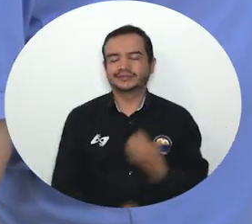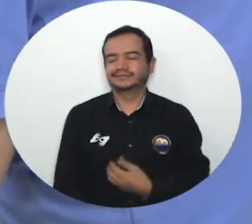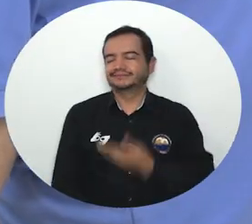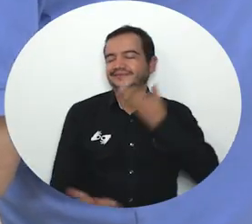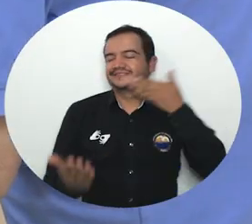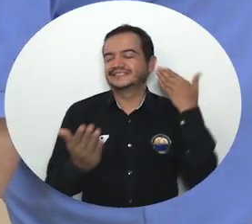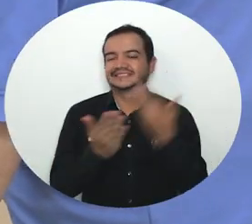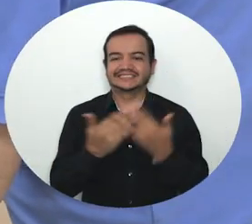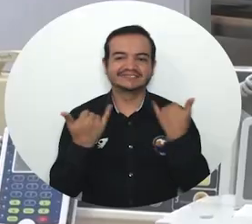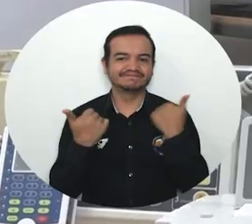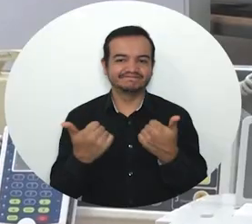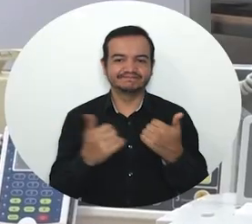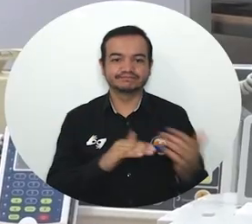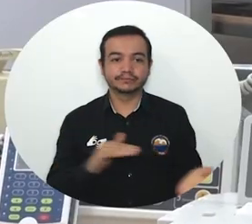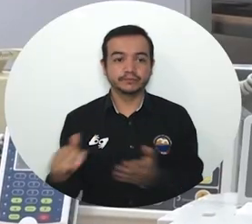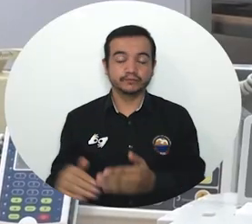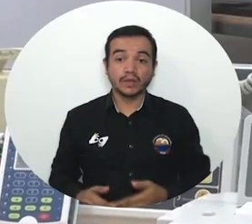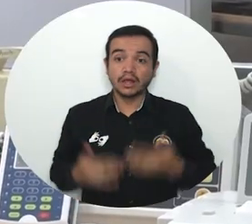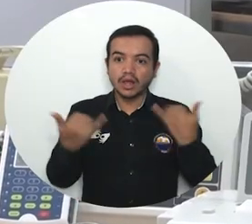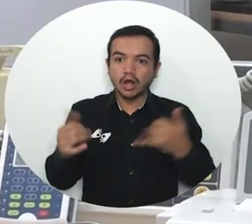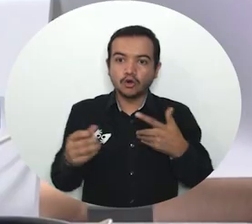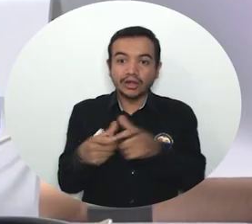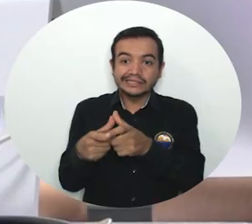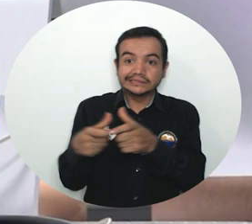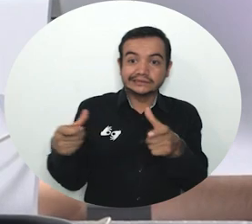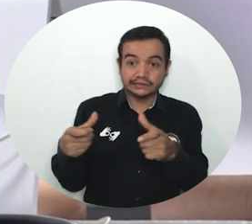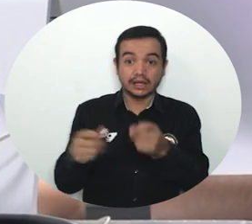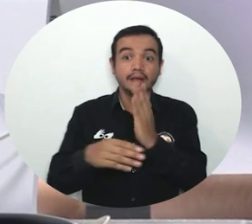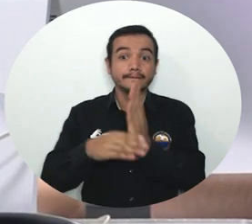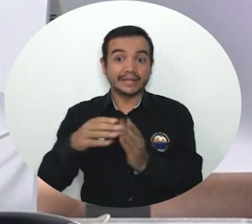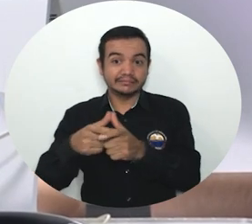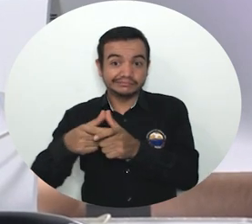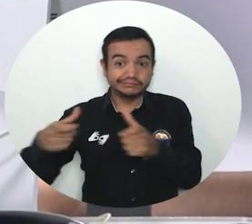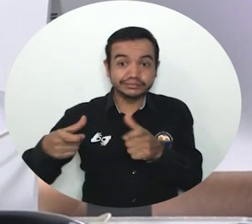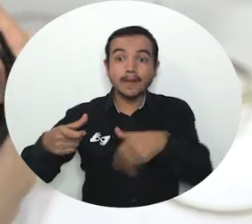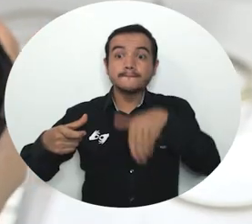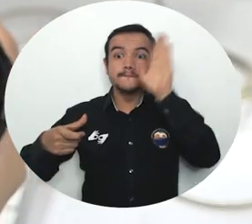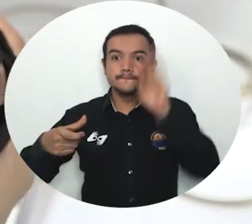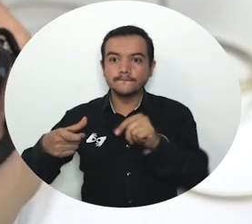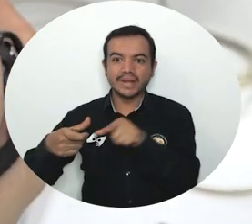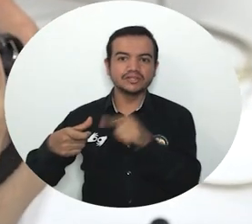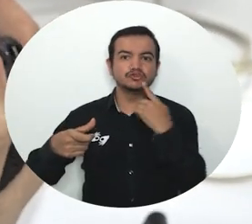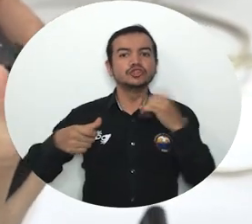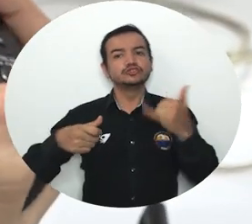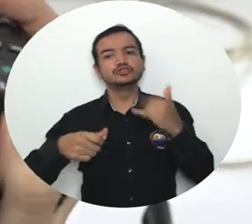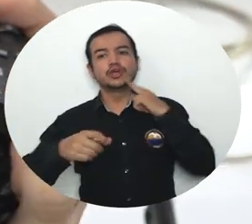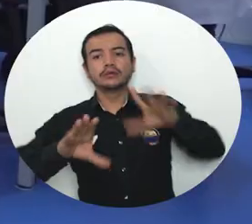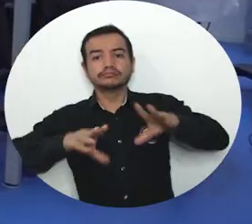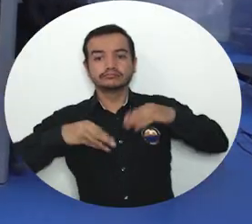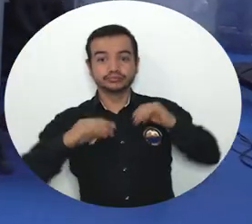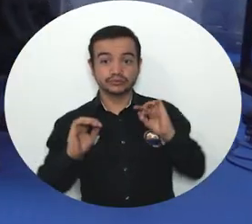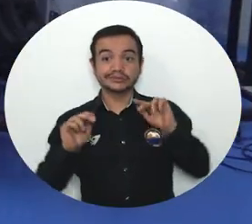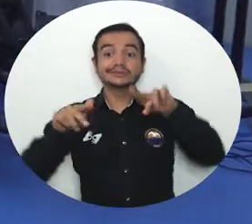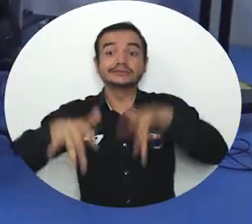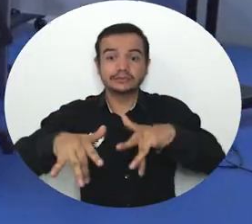Luego de que más de la mitad de la población estudiantil aprobara retomar las actividades académicas presenciales, el retorno